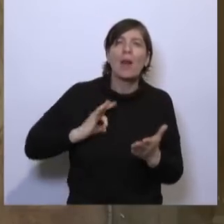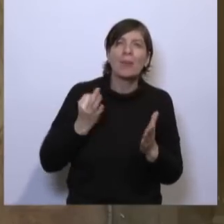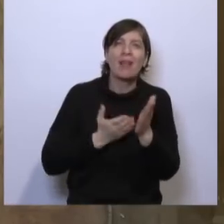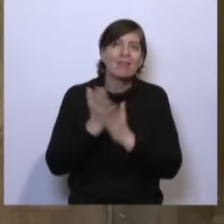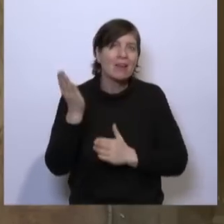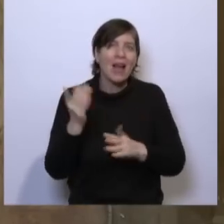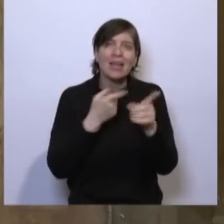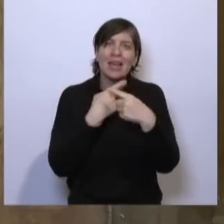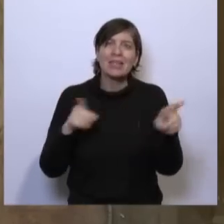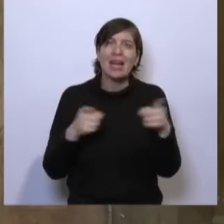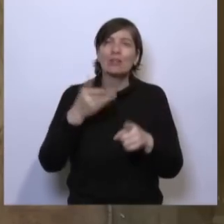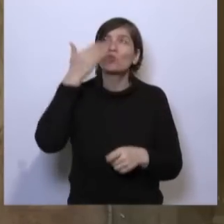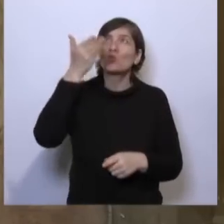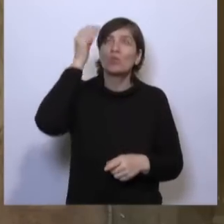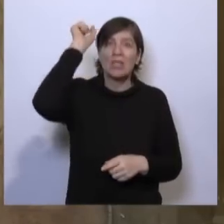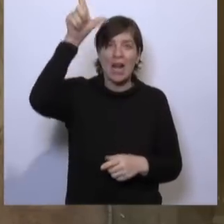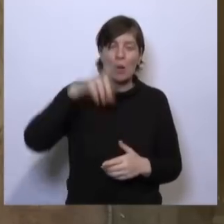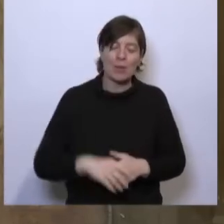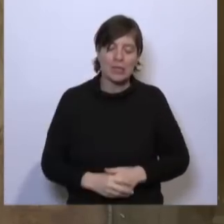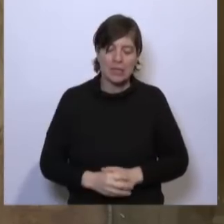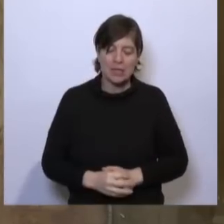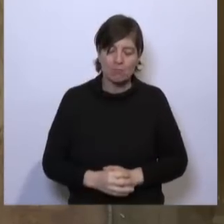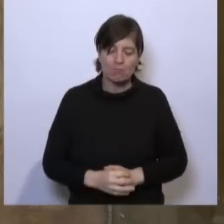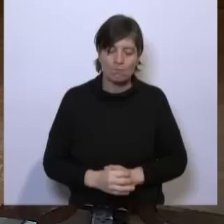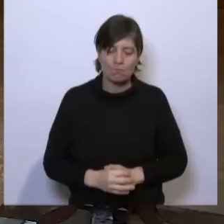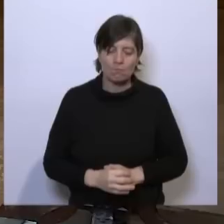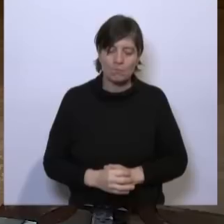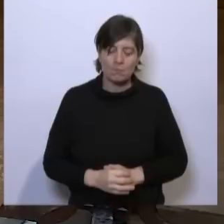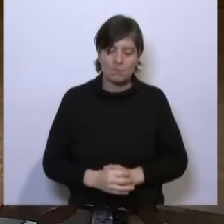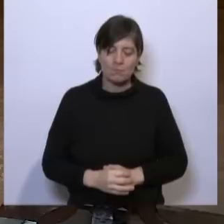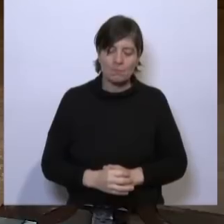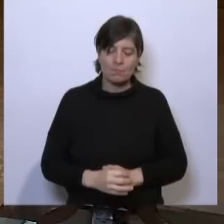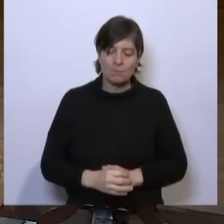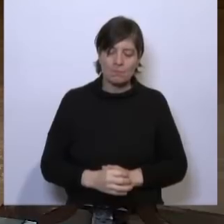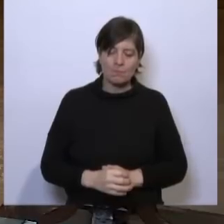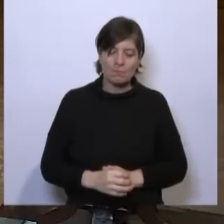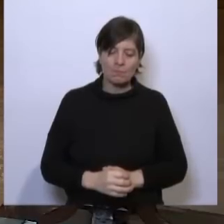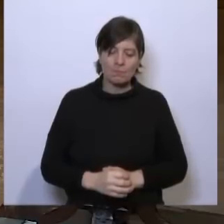vida eterna y cantar tus alabanzas.